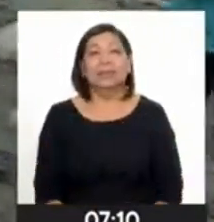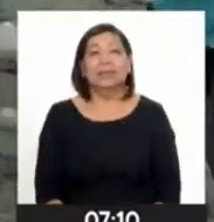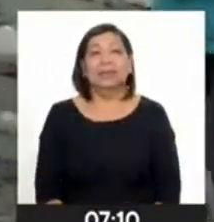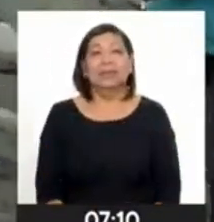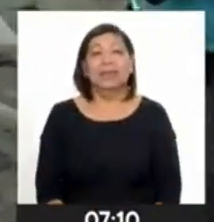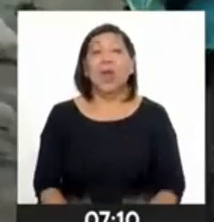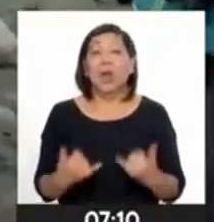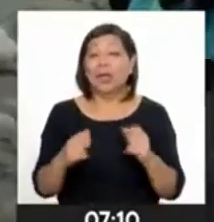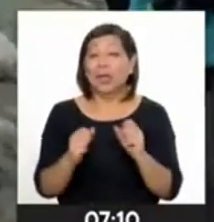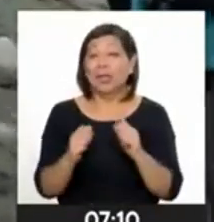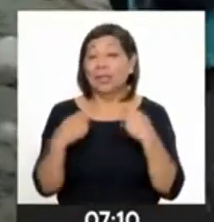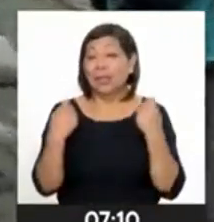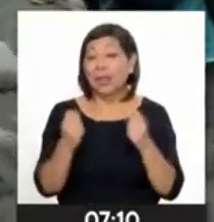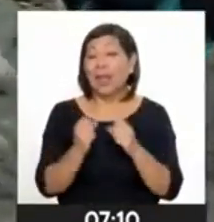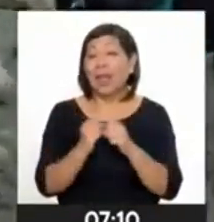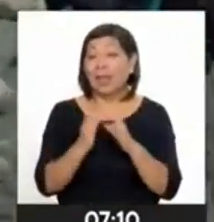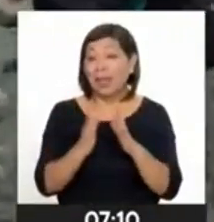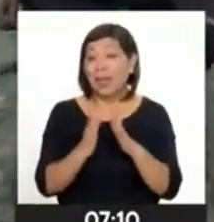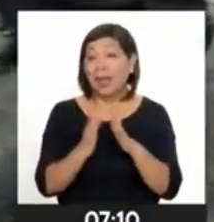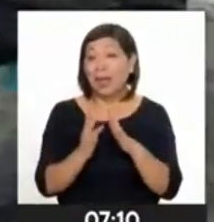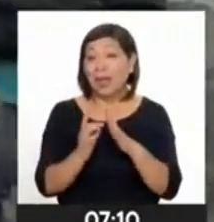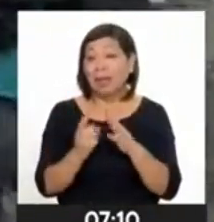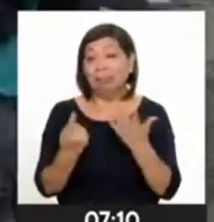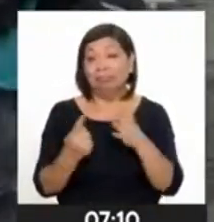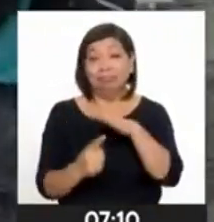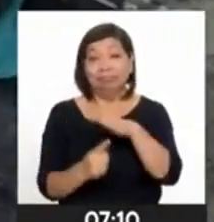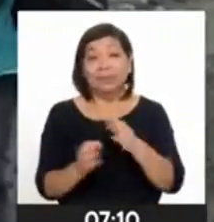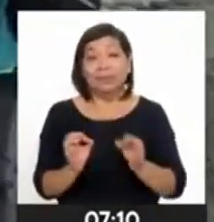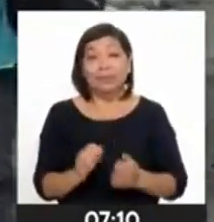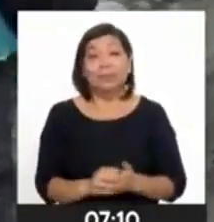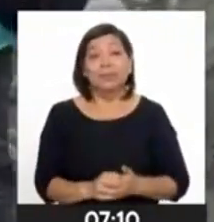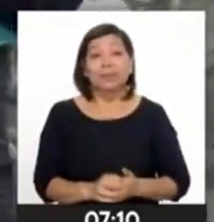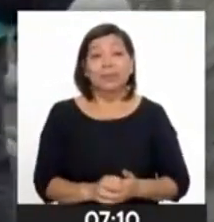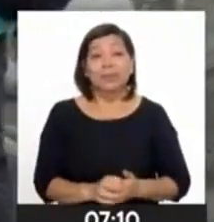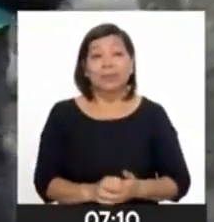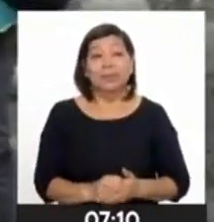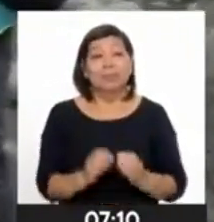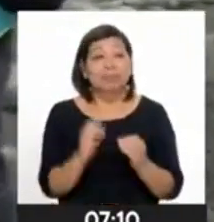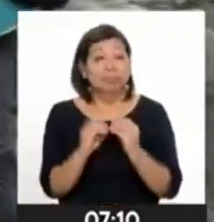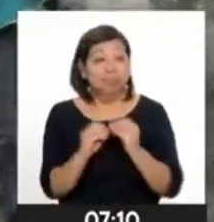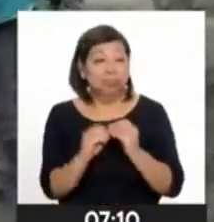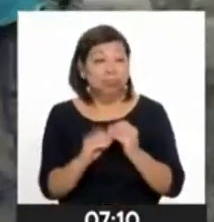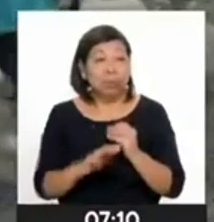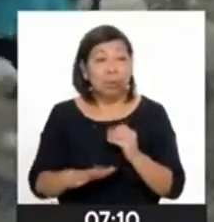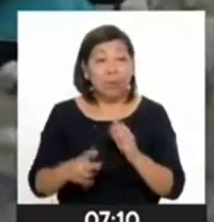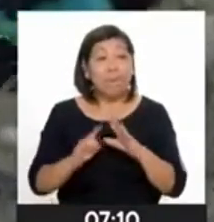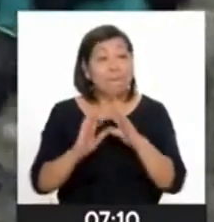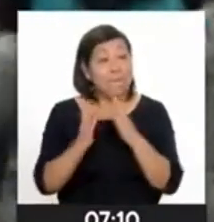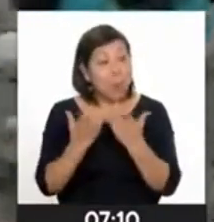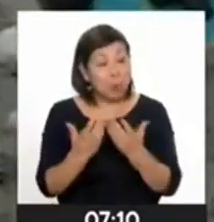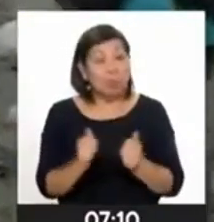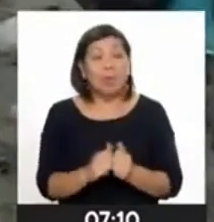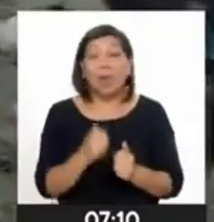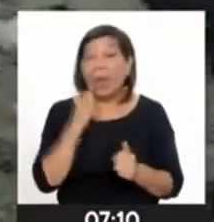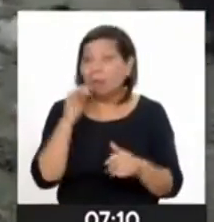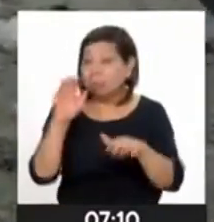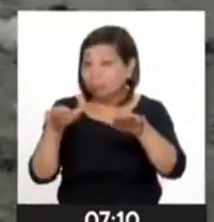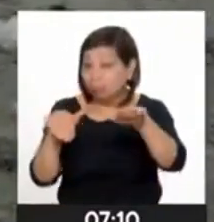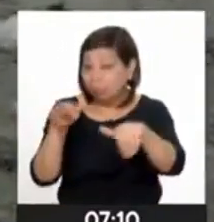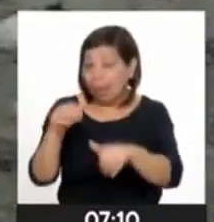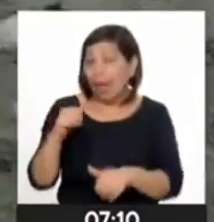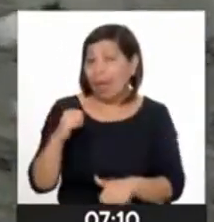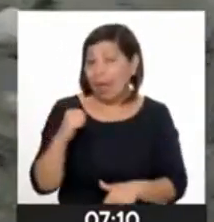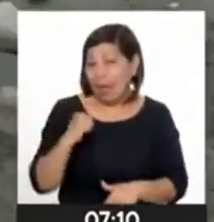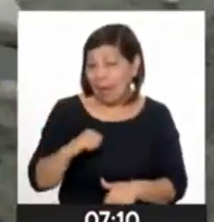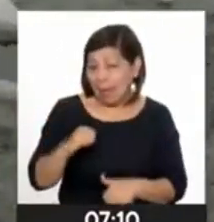se celebra el Día Mundial del Ambiente y no podemos celebrar de otra forma sino tratando de limpiar el planeta, pero también haciendo un llamado a los